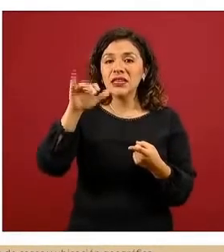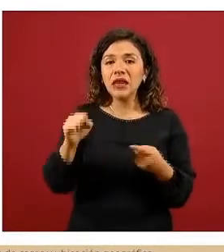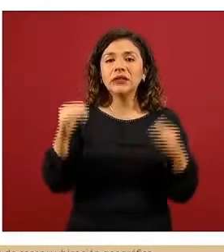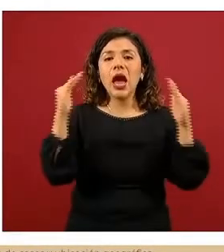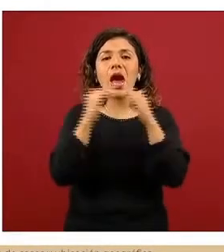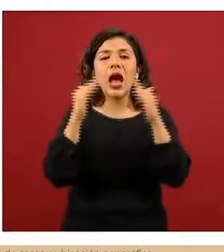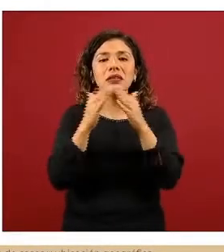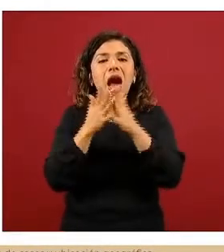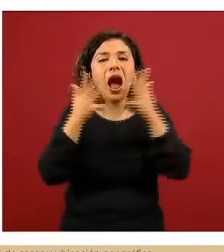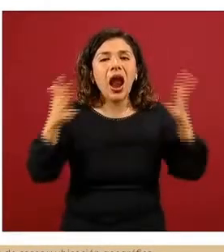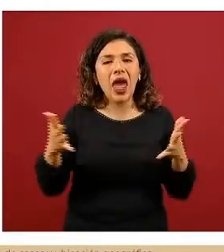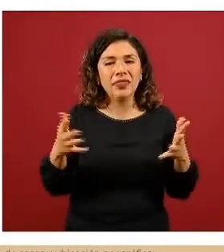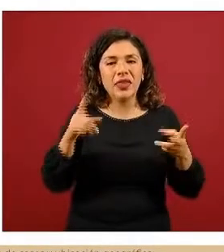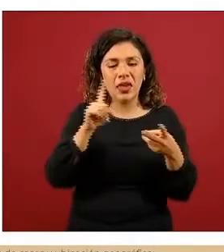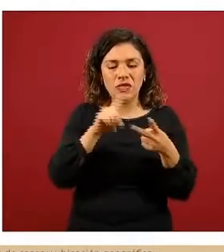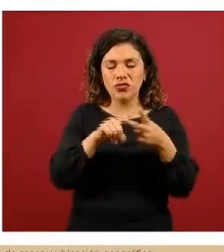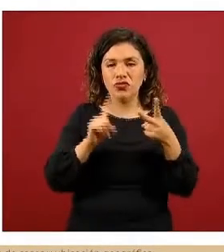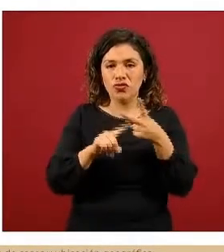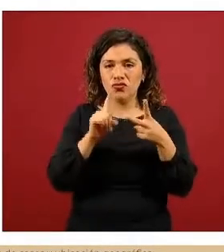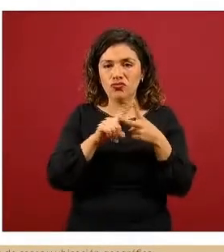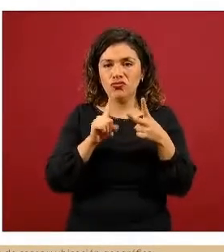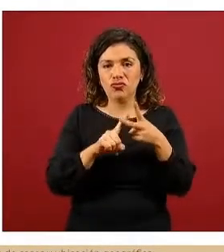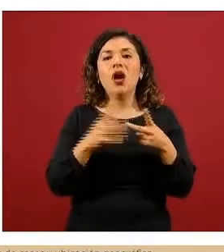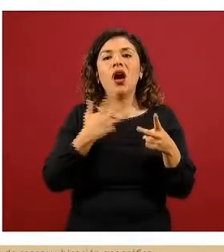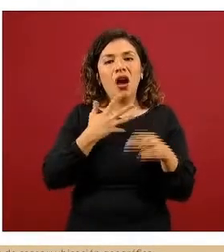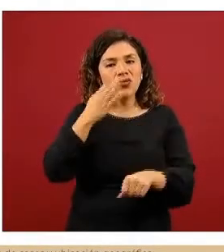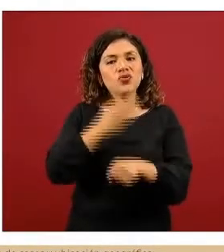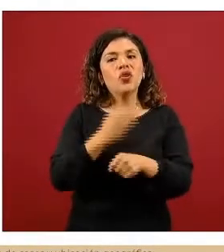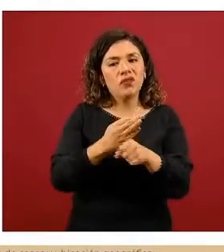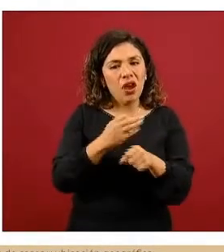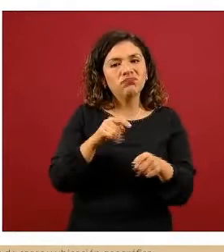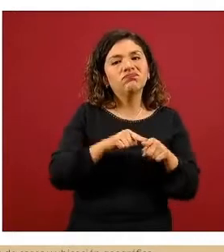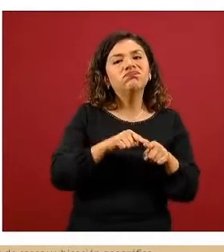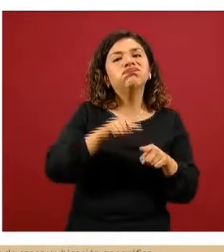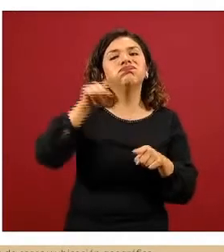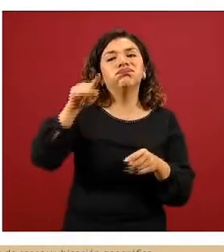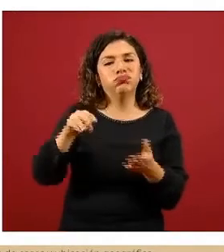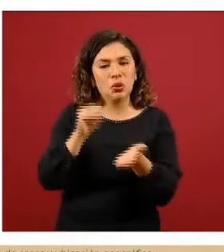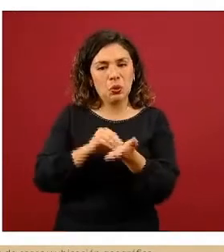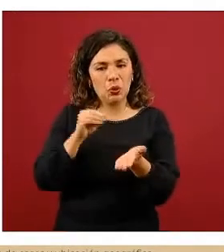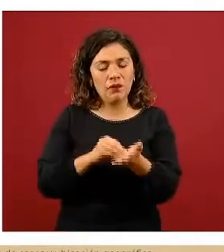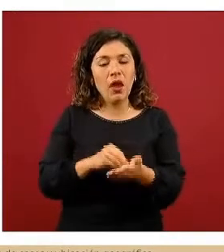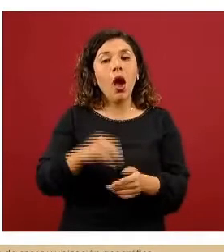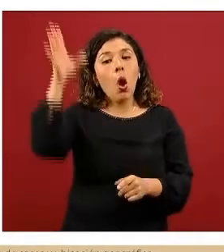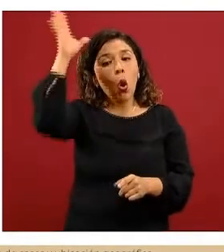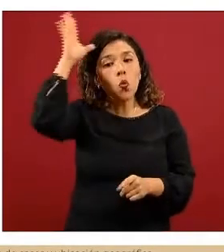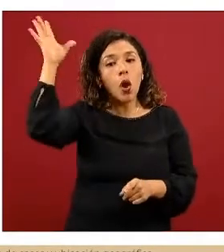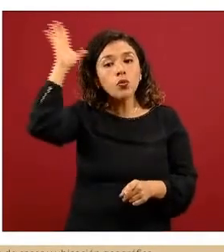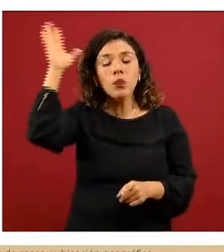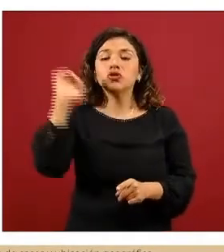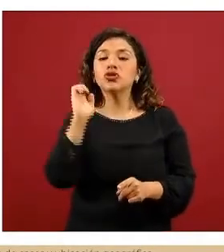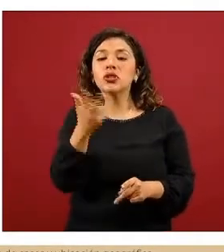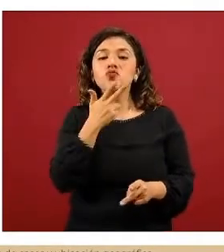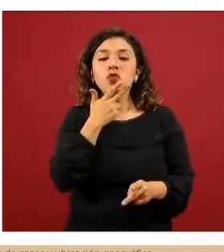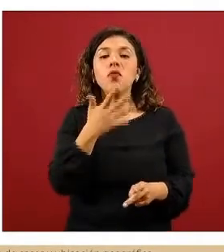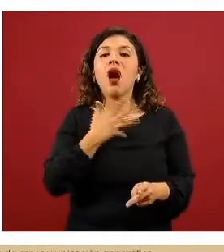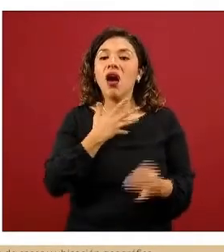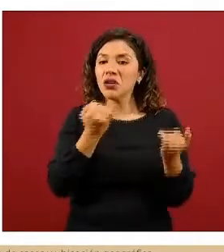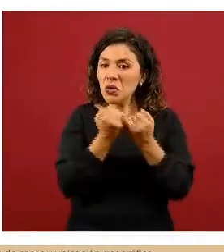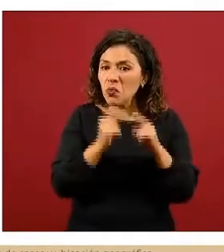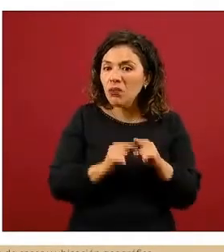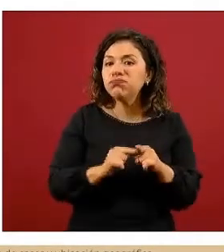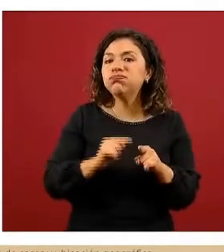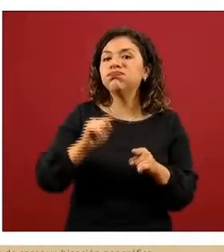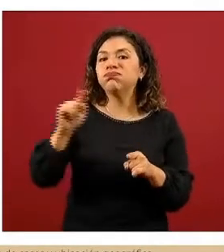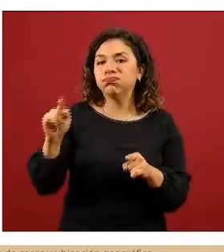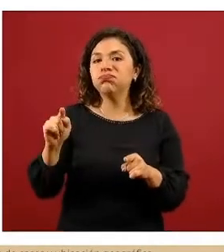Casas Grandes, que tienen todavía un momento de progresión. Vemos Cuauhtémoc y Chihuahua, que tienen también una